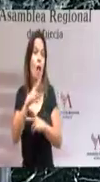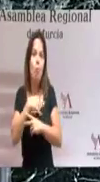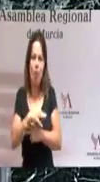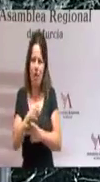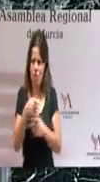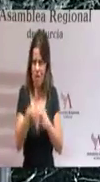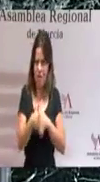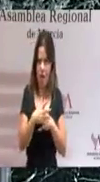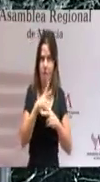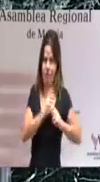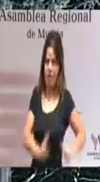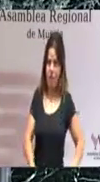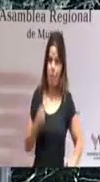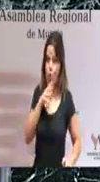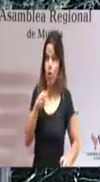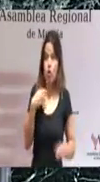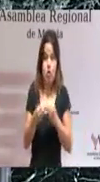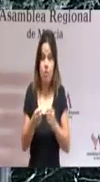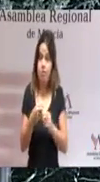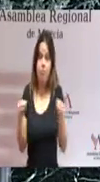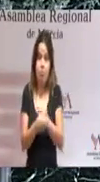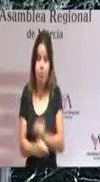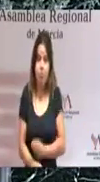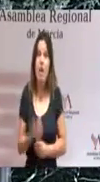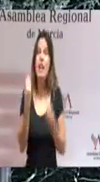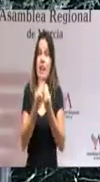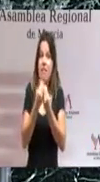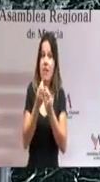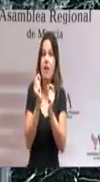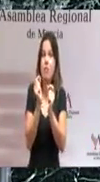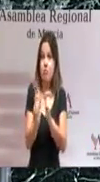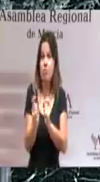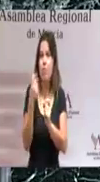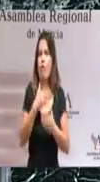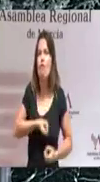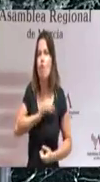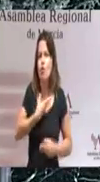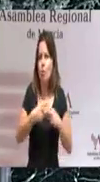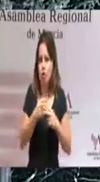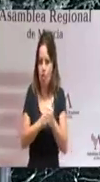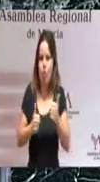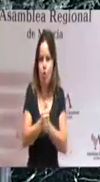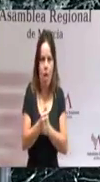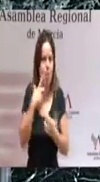usted, porque estos hechos evidencian compromiso, cifras, presupuesto, voluntad política, prioridad.